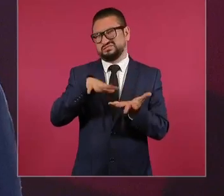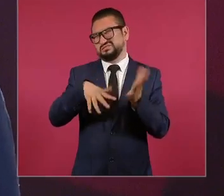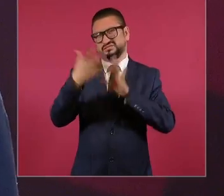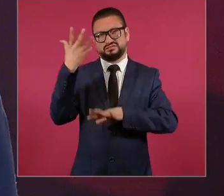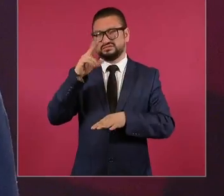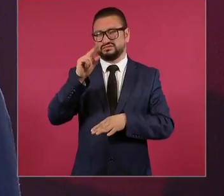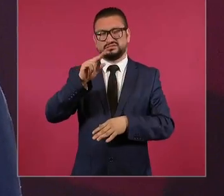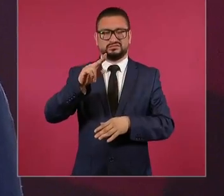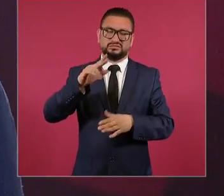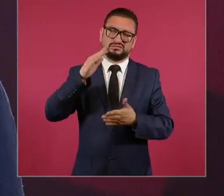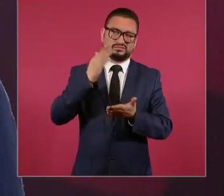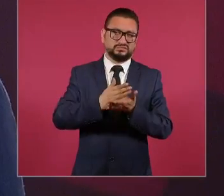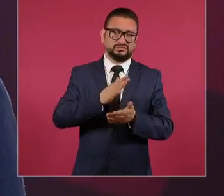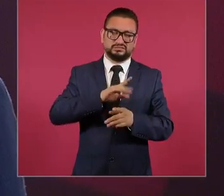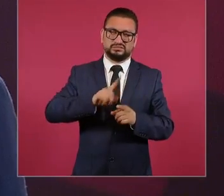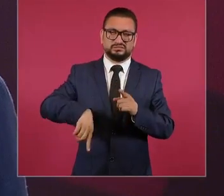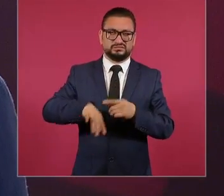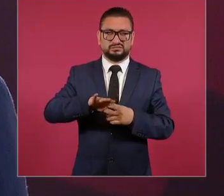desterrar la violencia